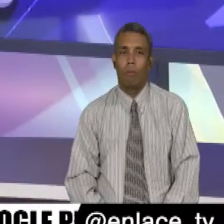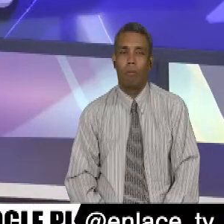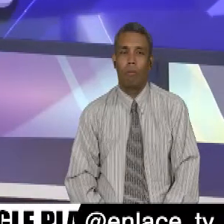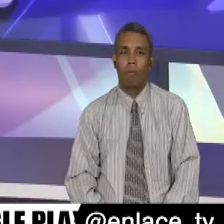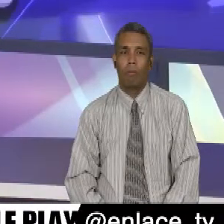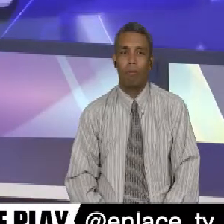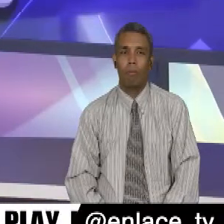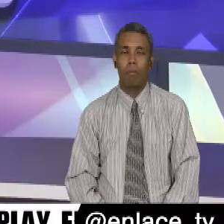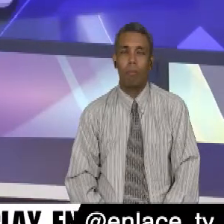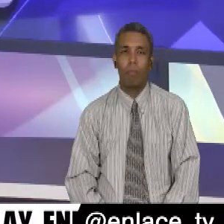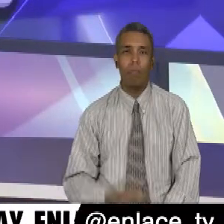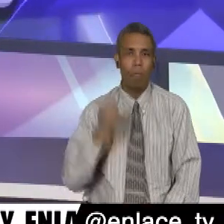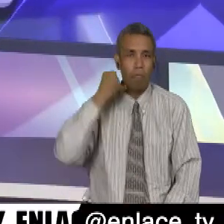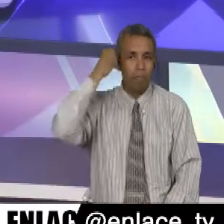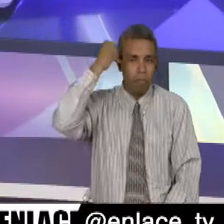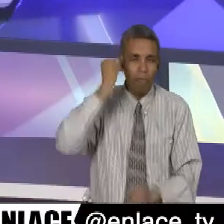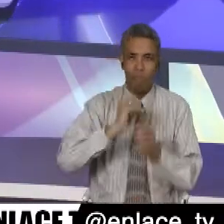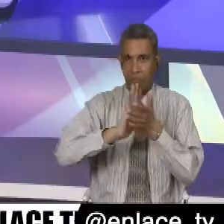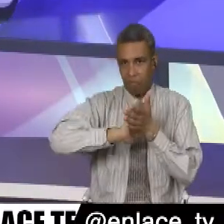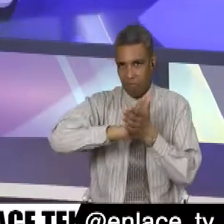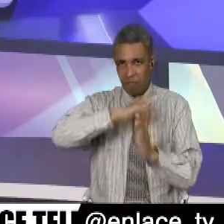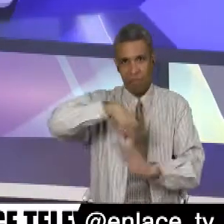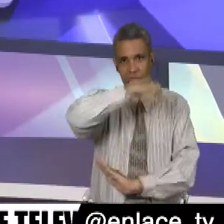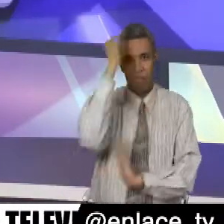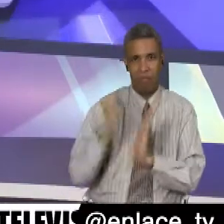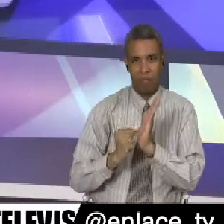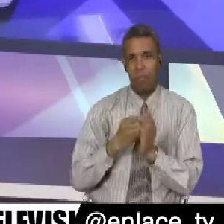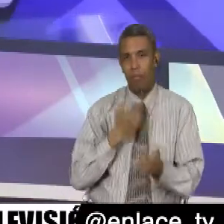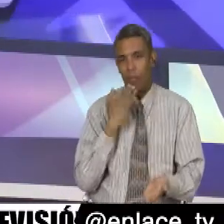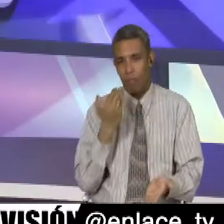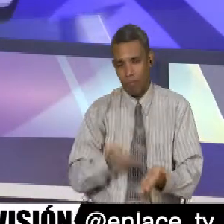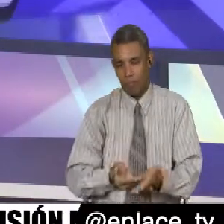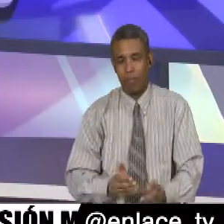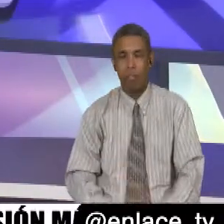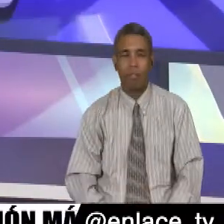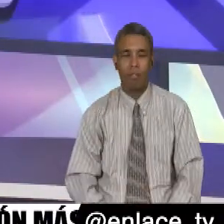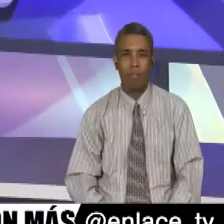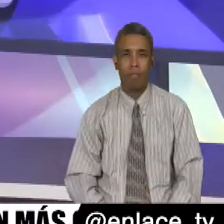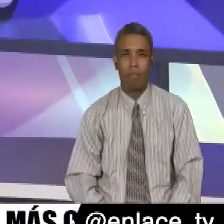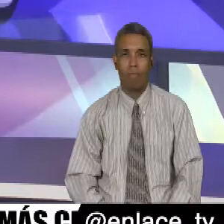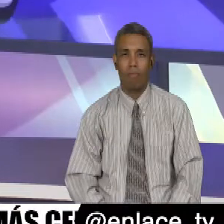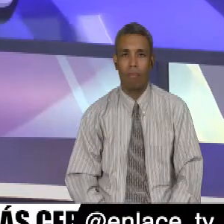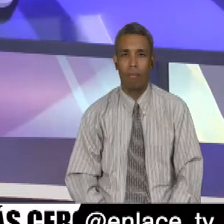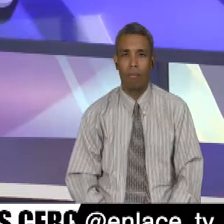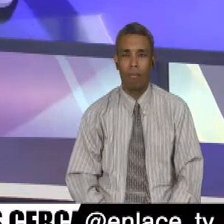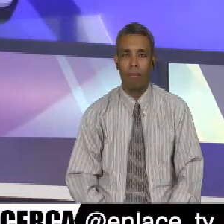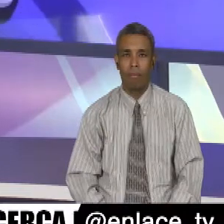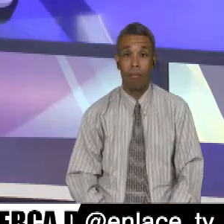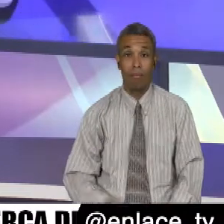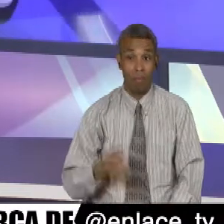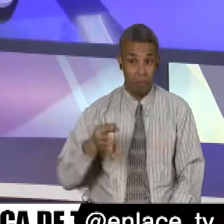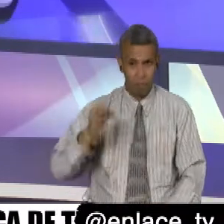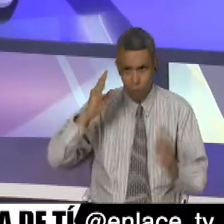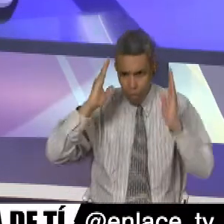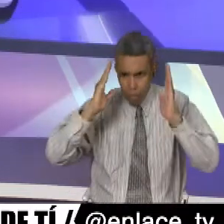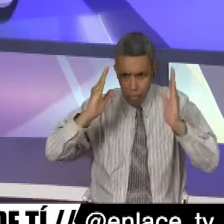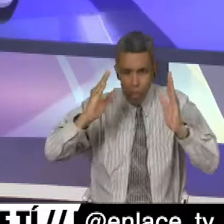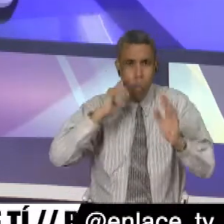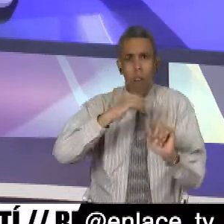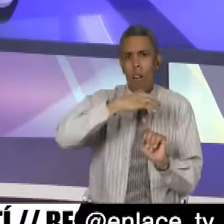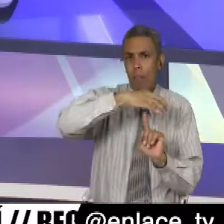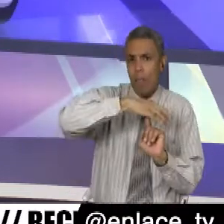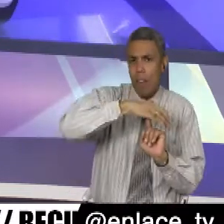ya mil gracias por este informe desde la capital de antioquia y continuaremos muy atentos a lo que continúe